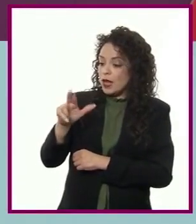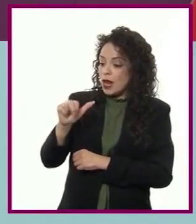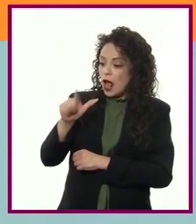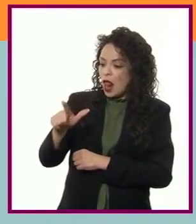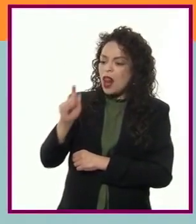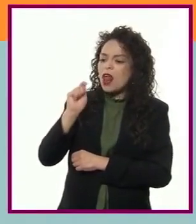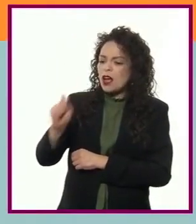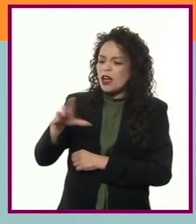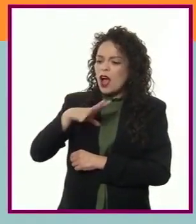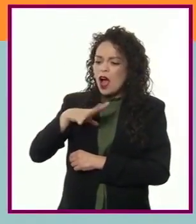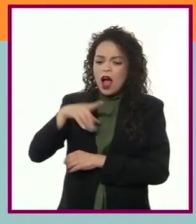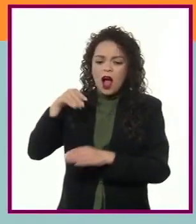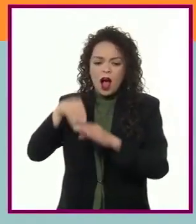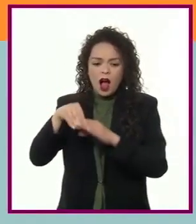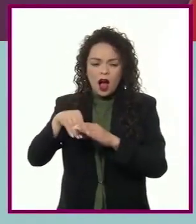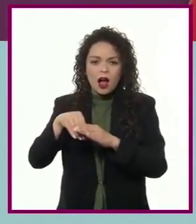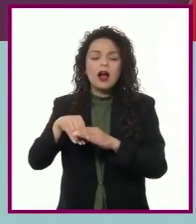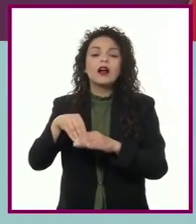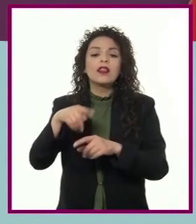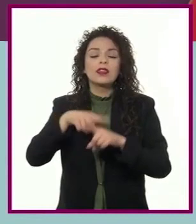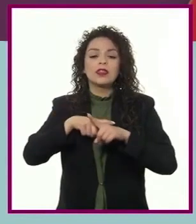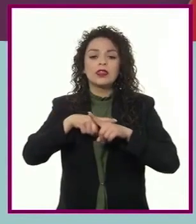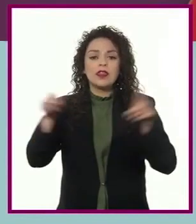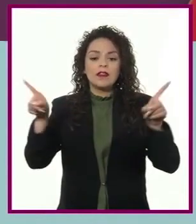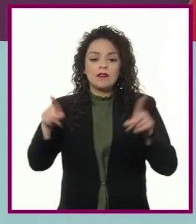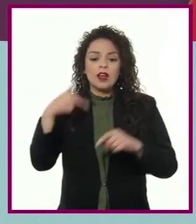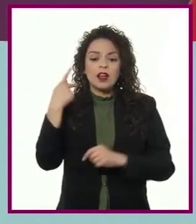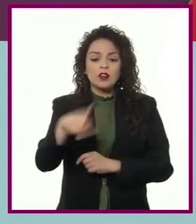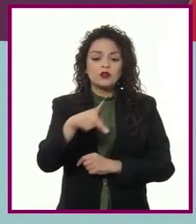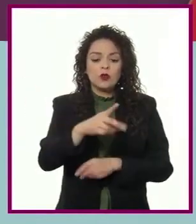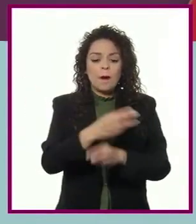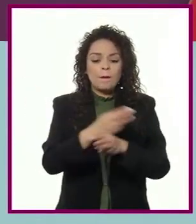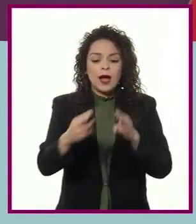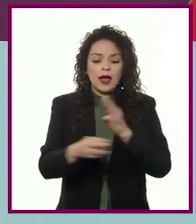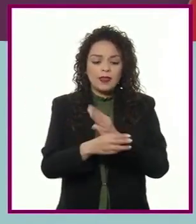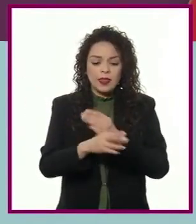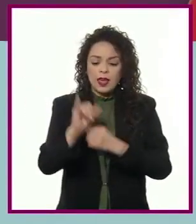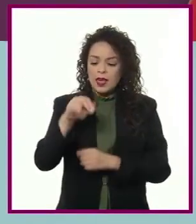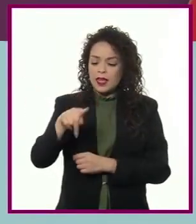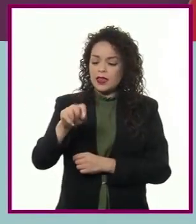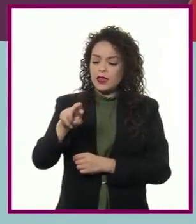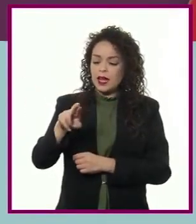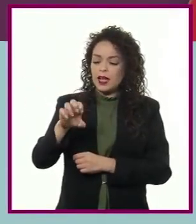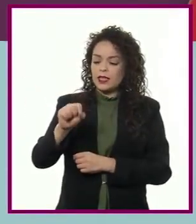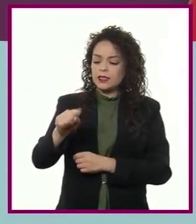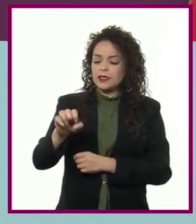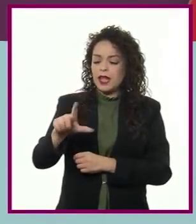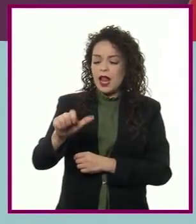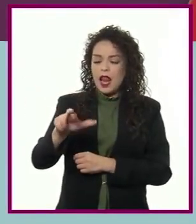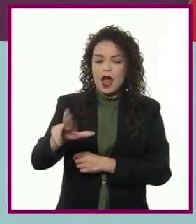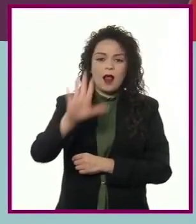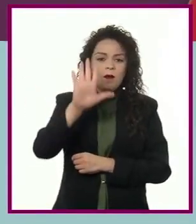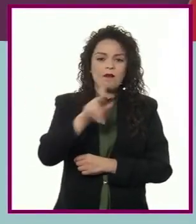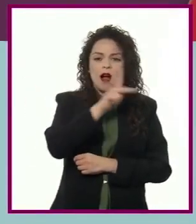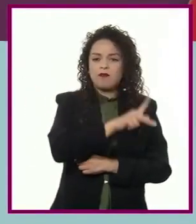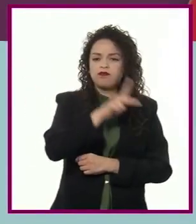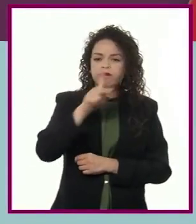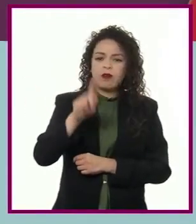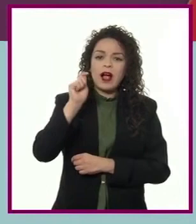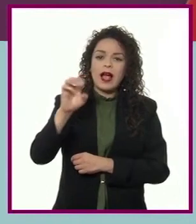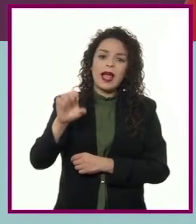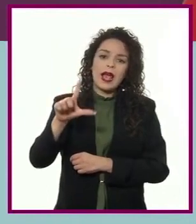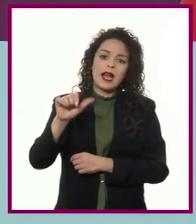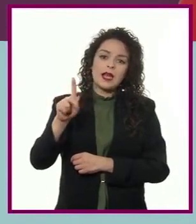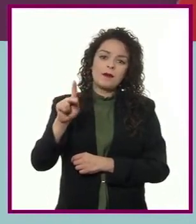han consumido o perdido gran parte de su materia interestelar, muy parecido a las galaxias